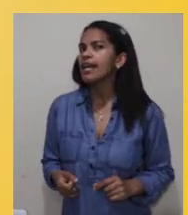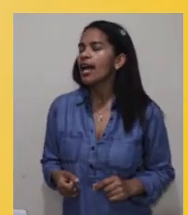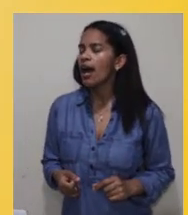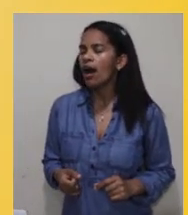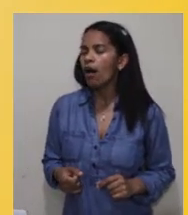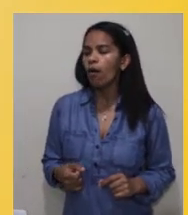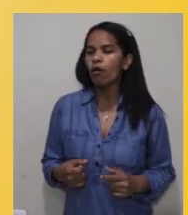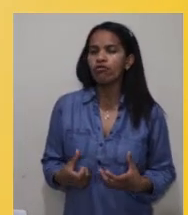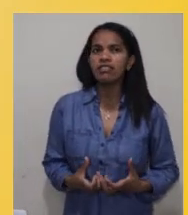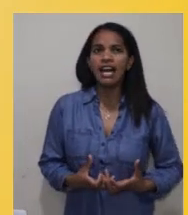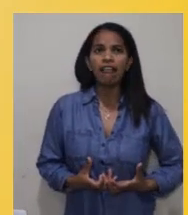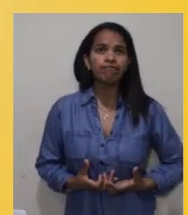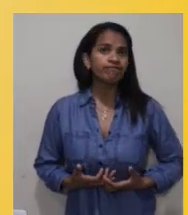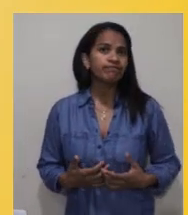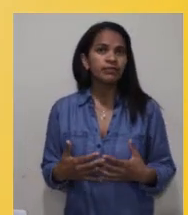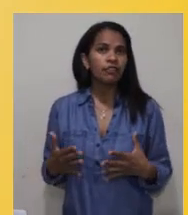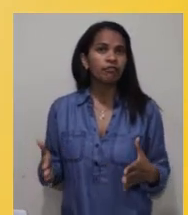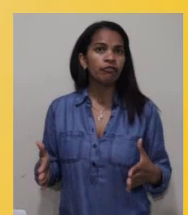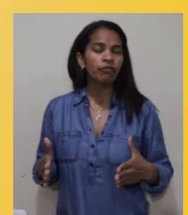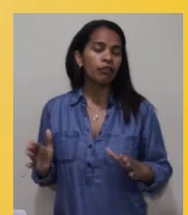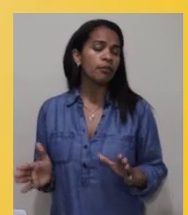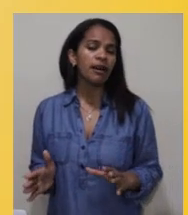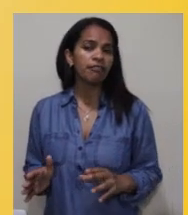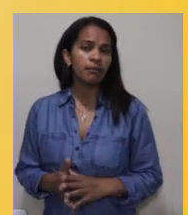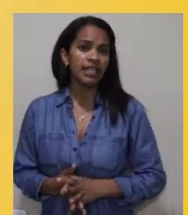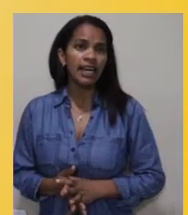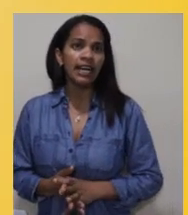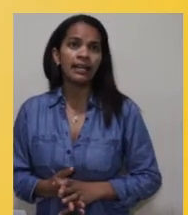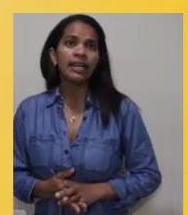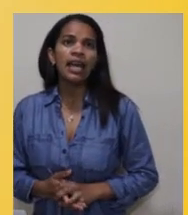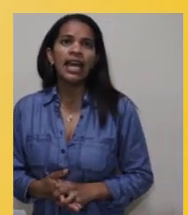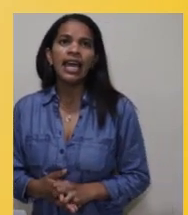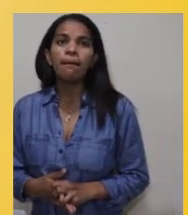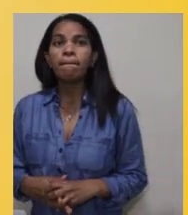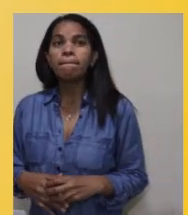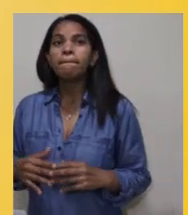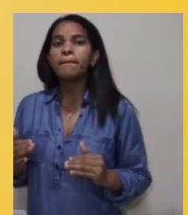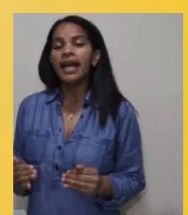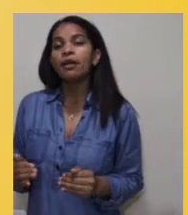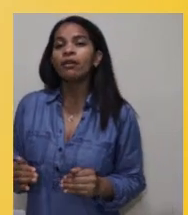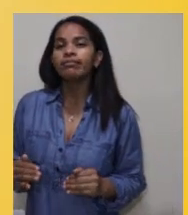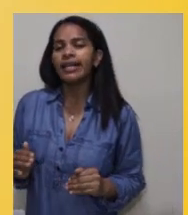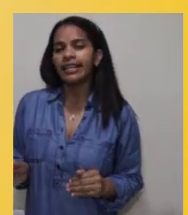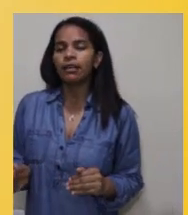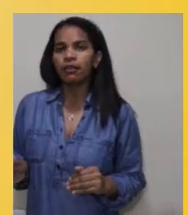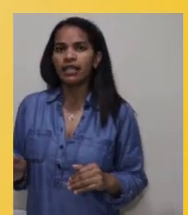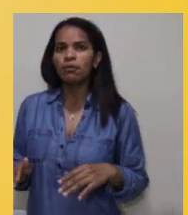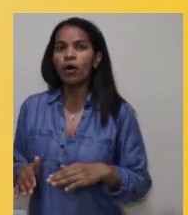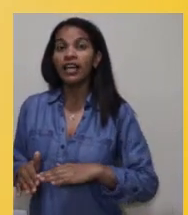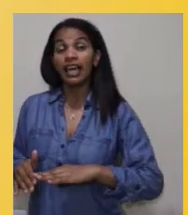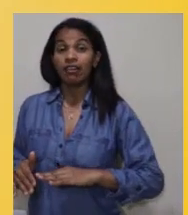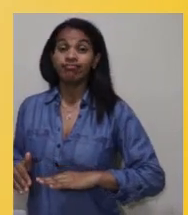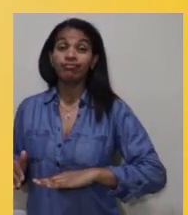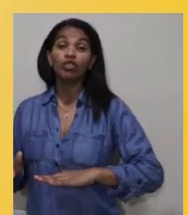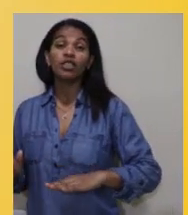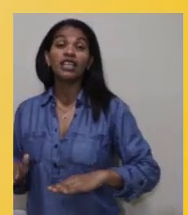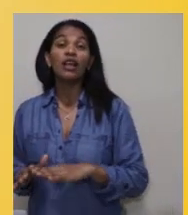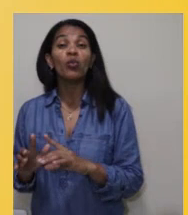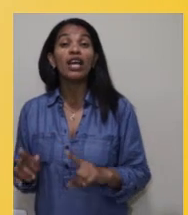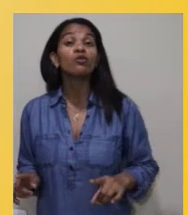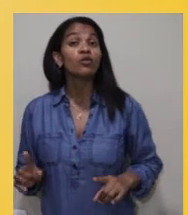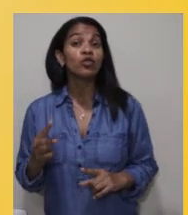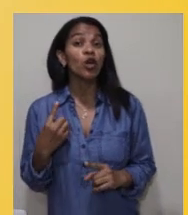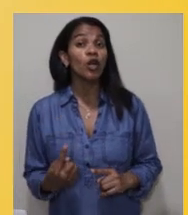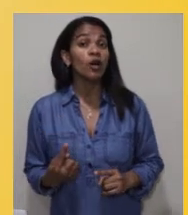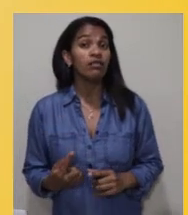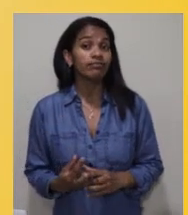una pareja o una forma familiar. Pero recordemos que